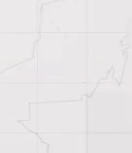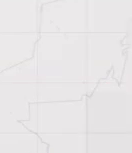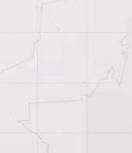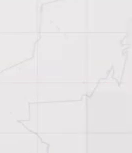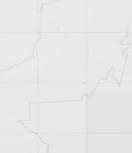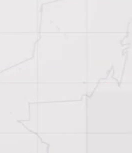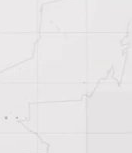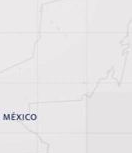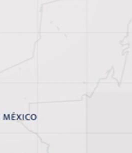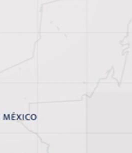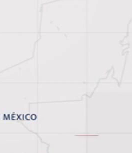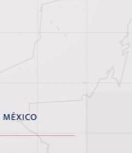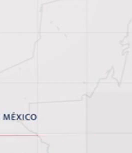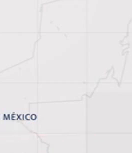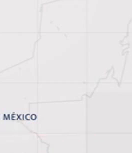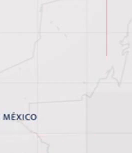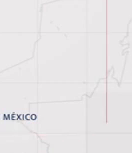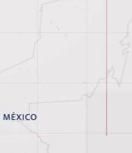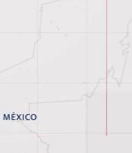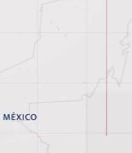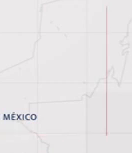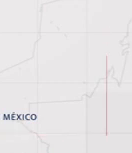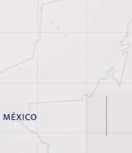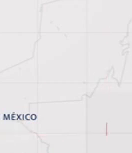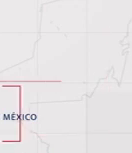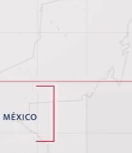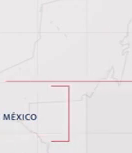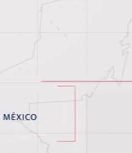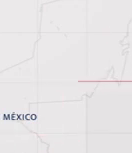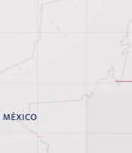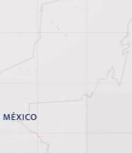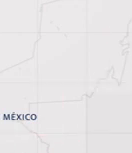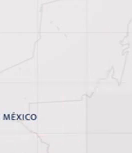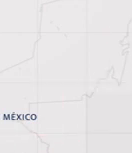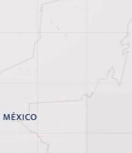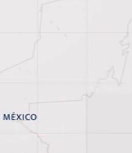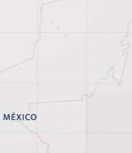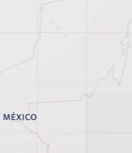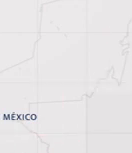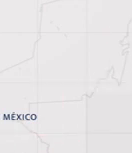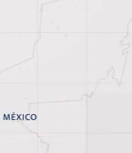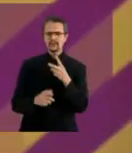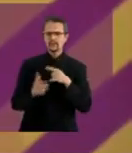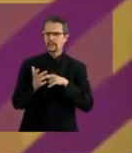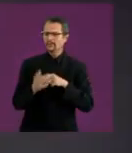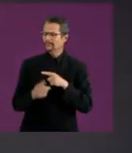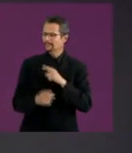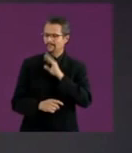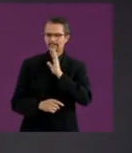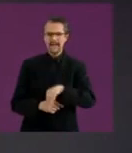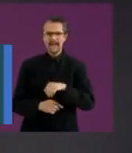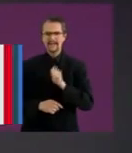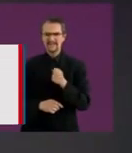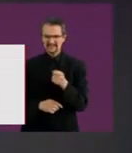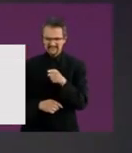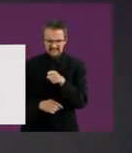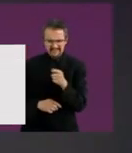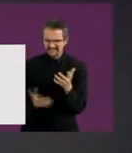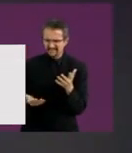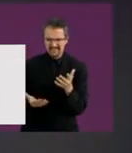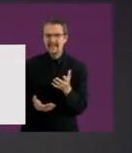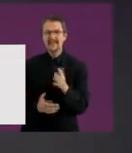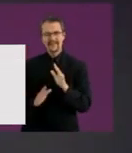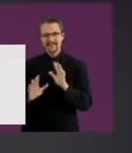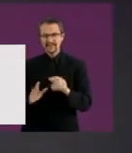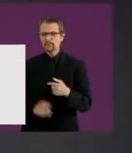cierto la universidad Rosario Castellano se inauguró en 2019 y la de la salud en 2021 siempre he estado de lado de las víctimas y de